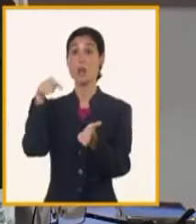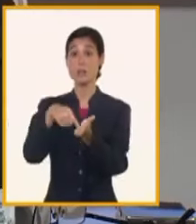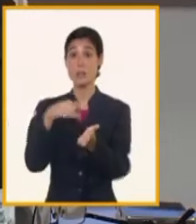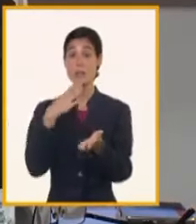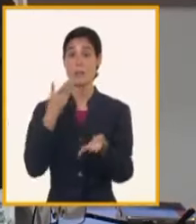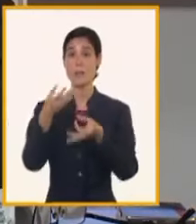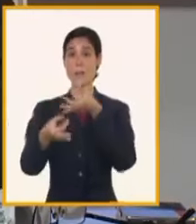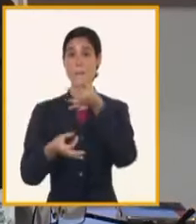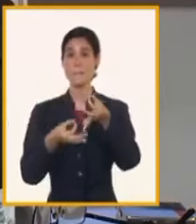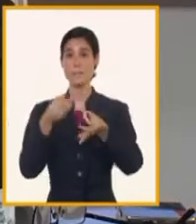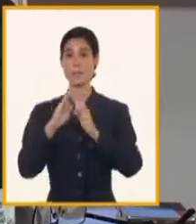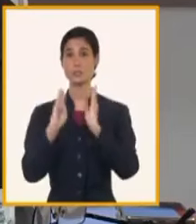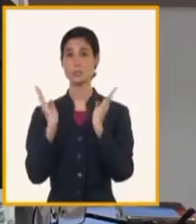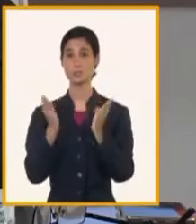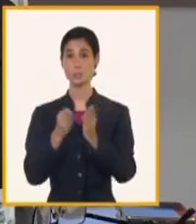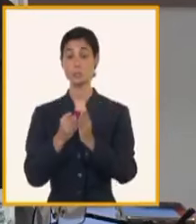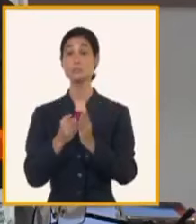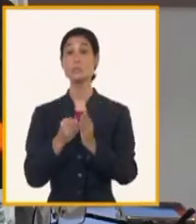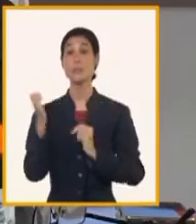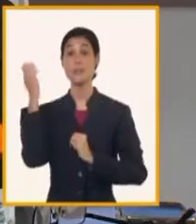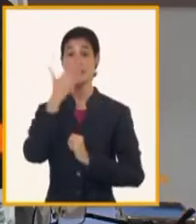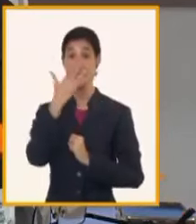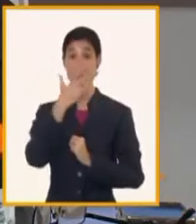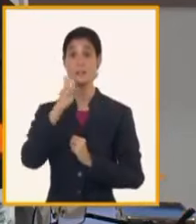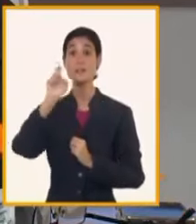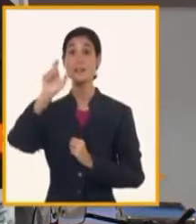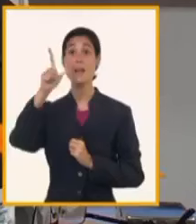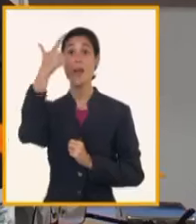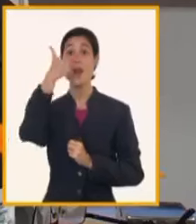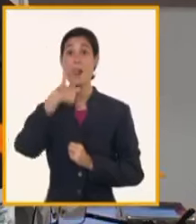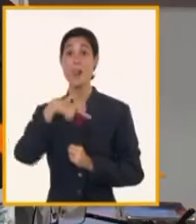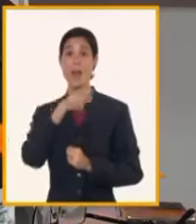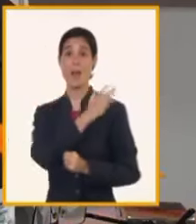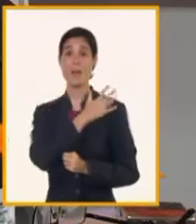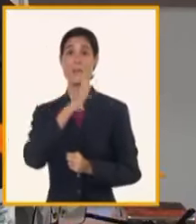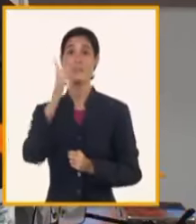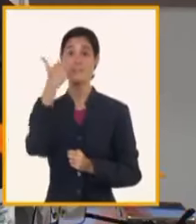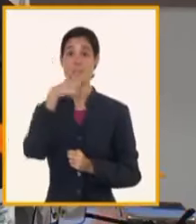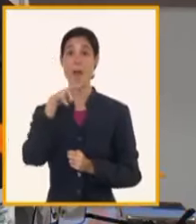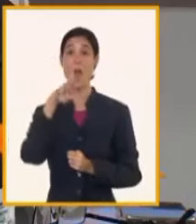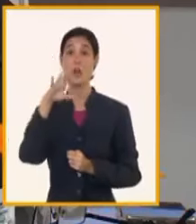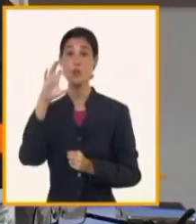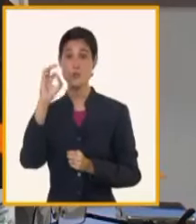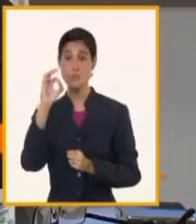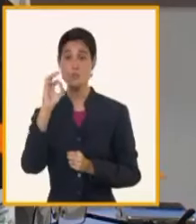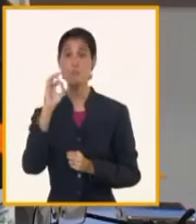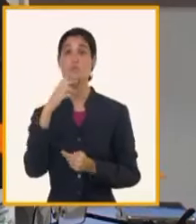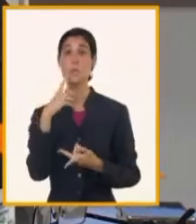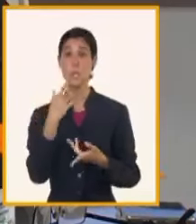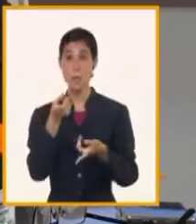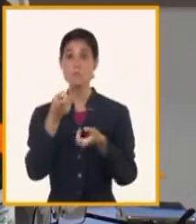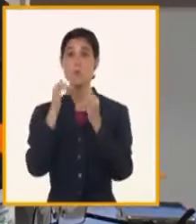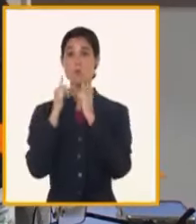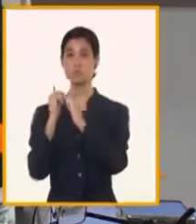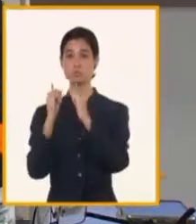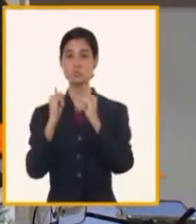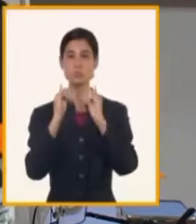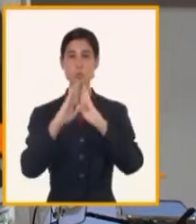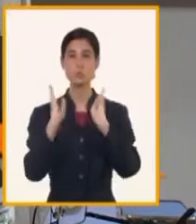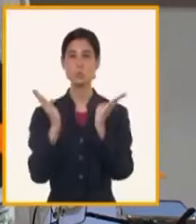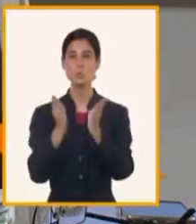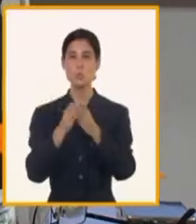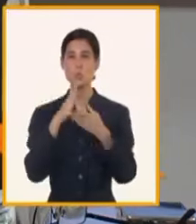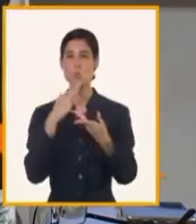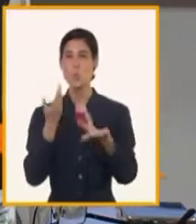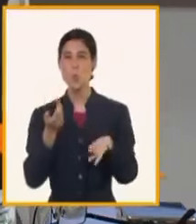explicaste Lázaro con Bernardo Espinosa todos los días desde nuestro ministerio da una información de lo que sucedió y